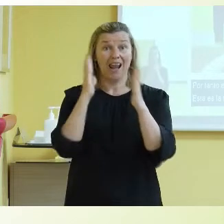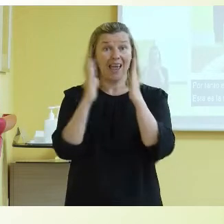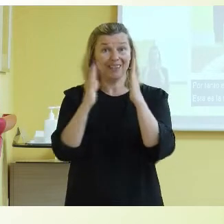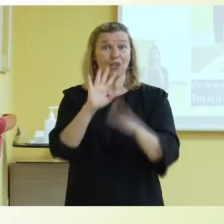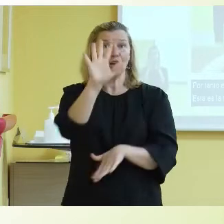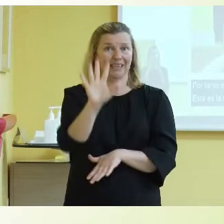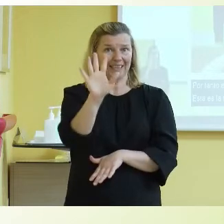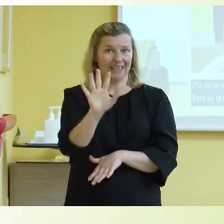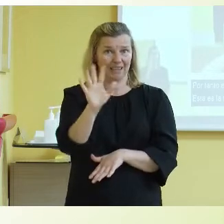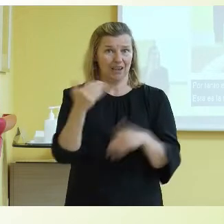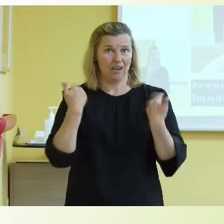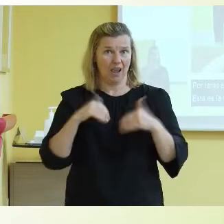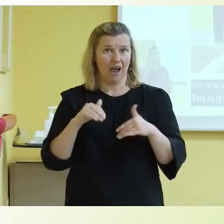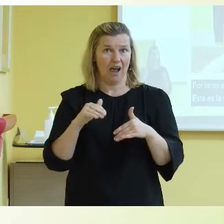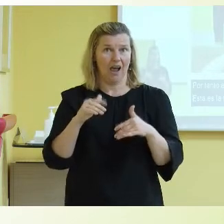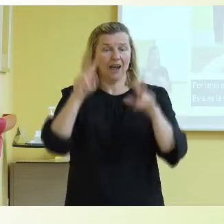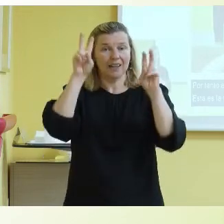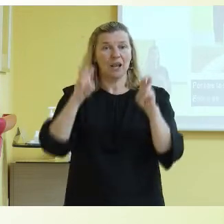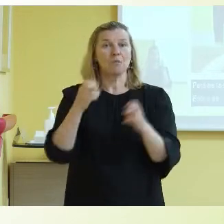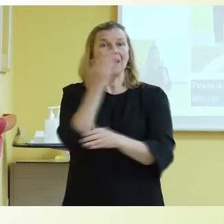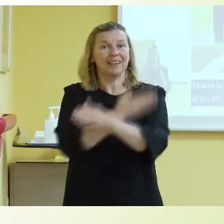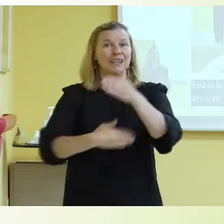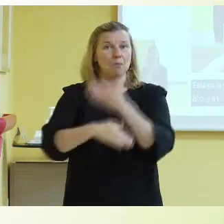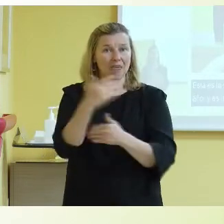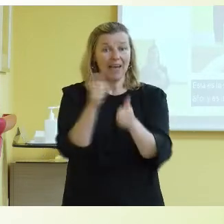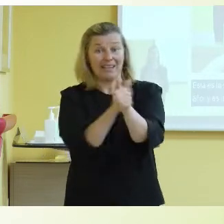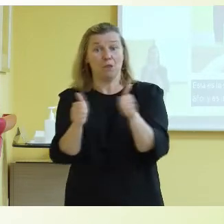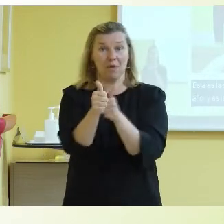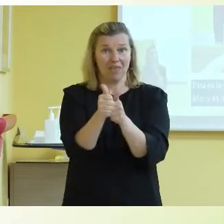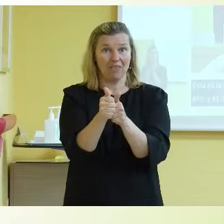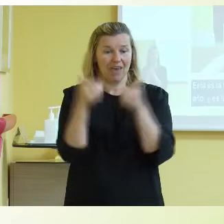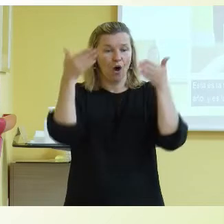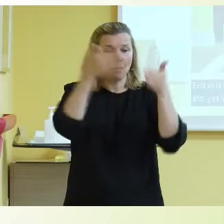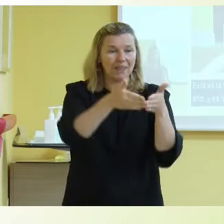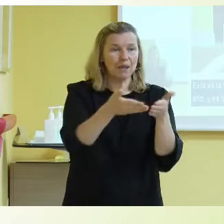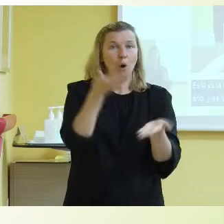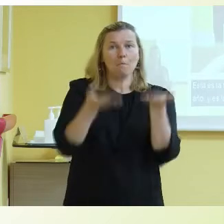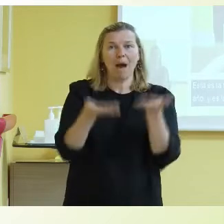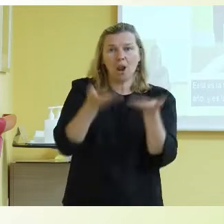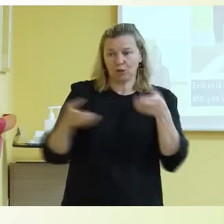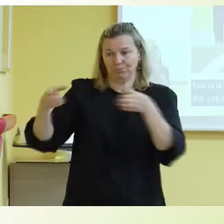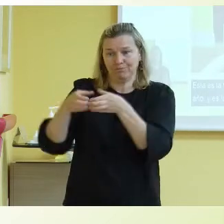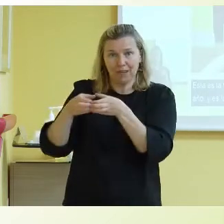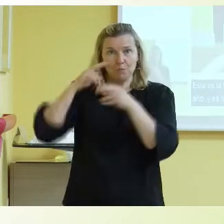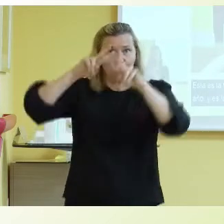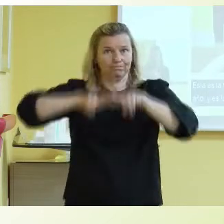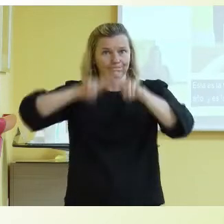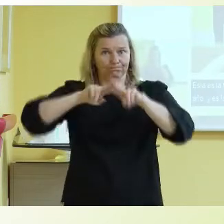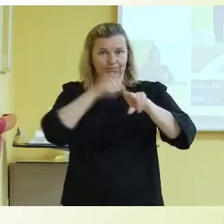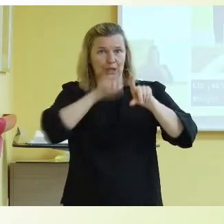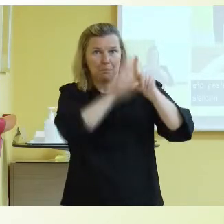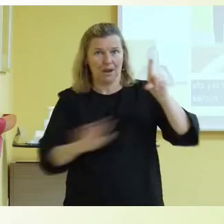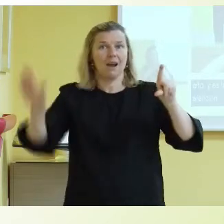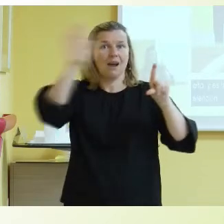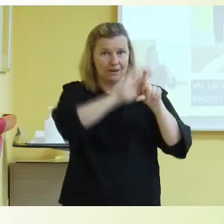o jornada de discapacidad y dependencia dirigida a los valoradores de la discapacidad, a los equipos de valoración de toda España, y